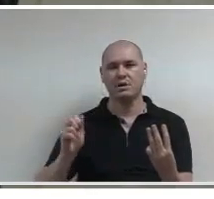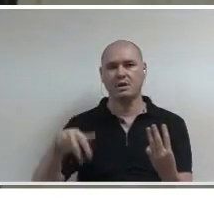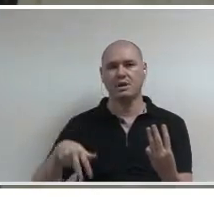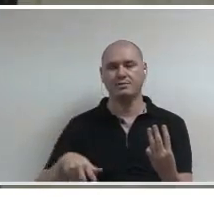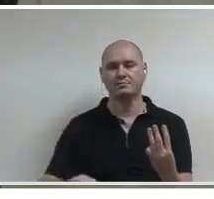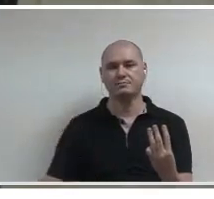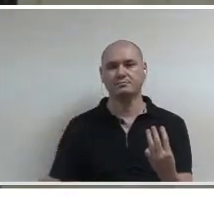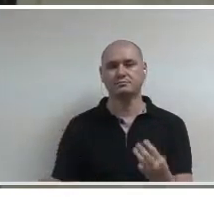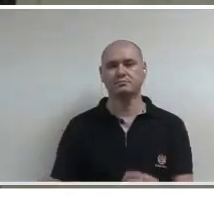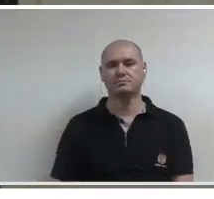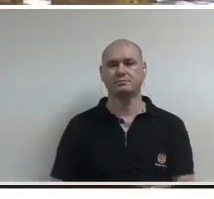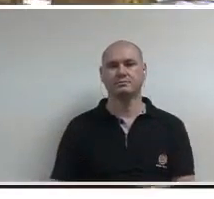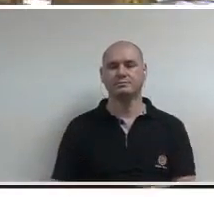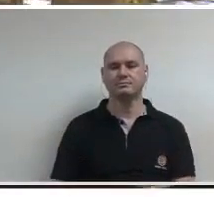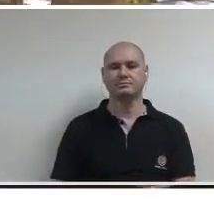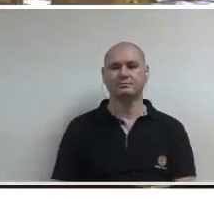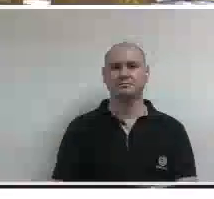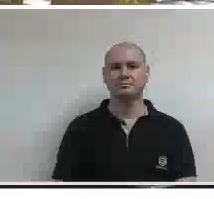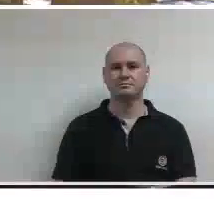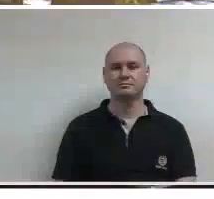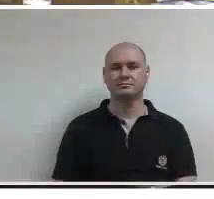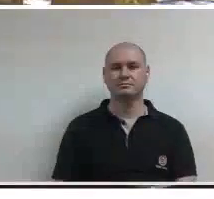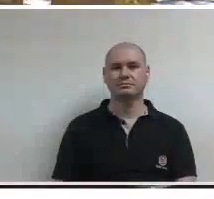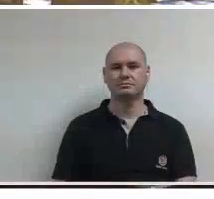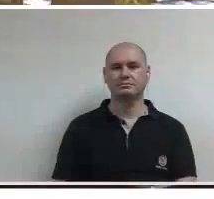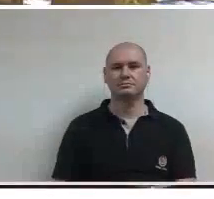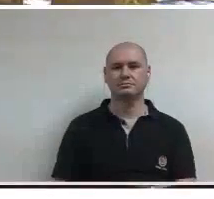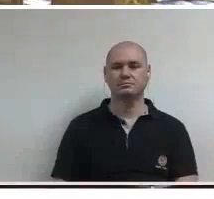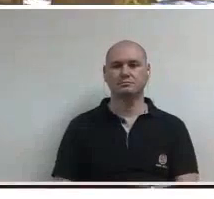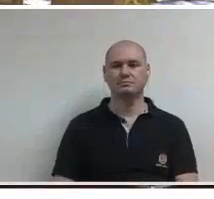abogado William Federico Woodvera.